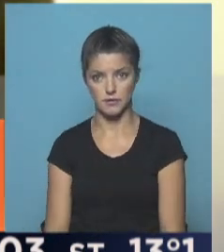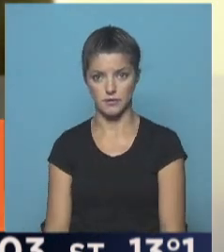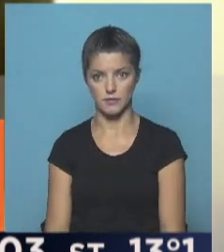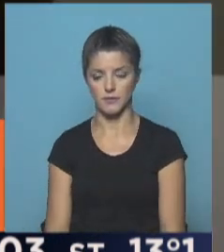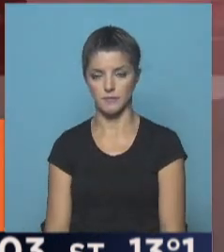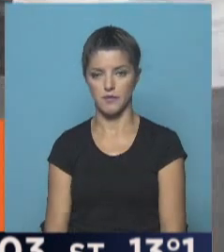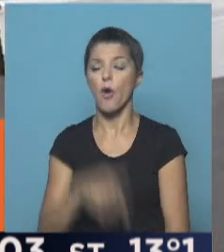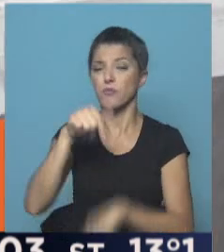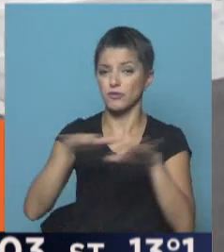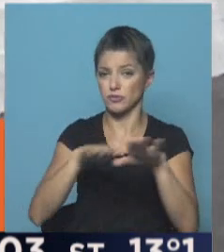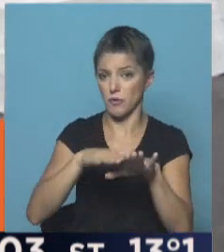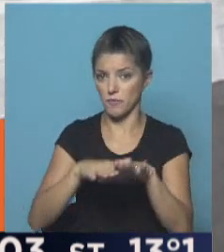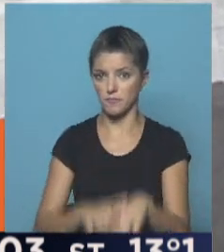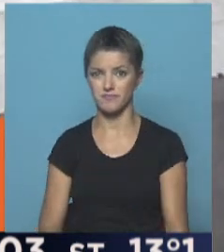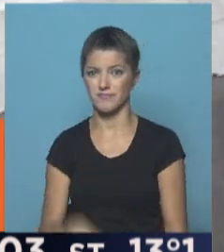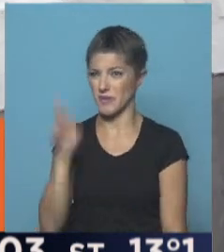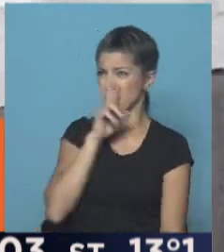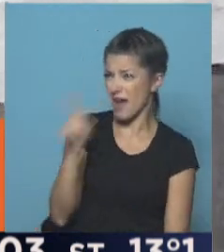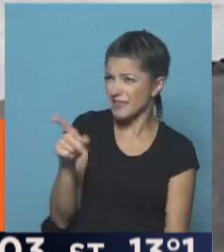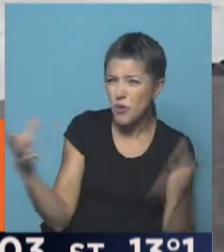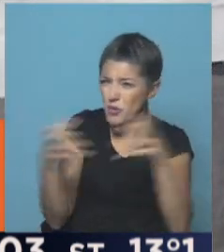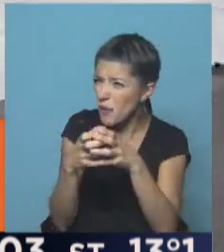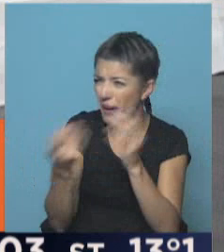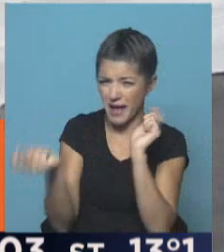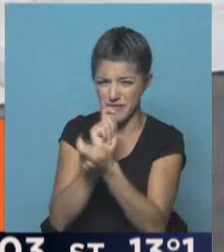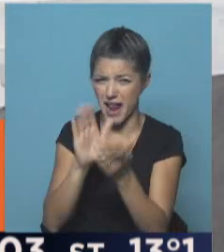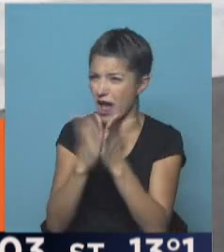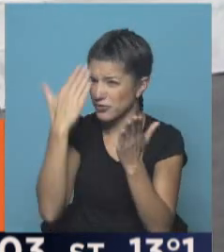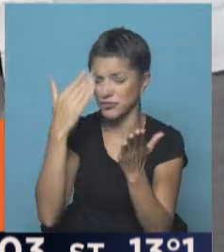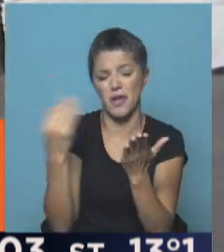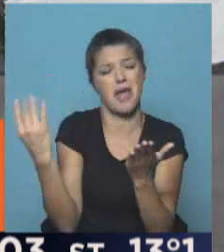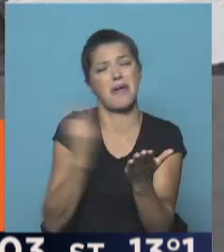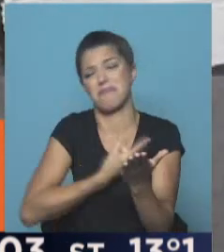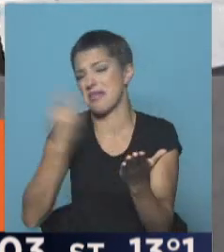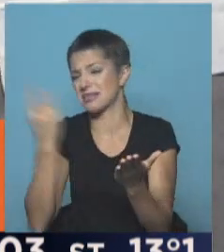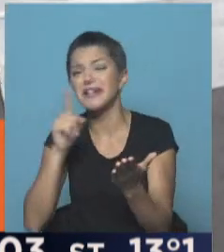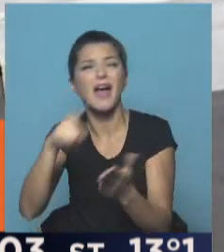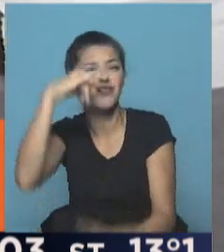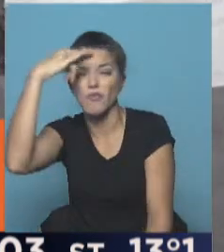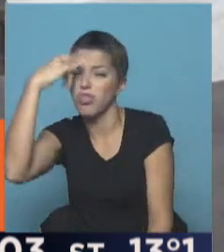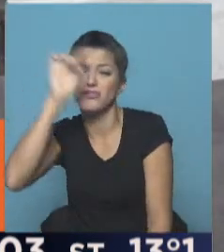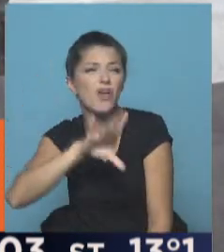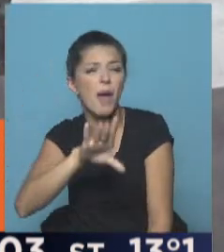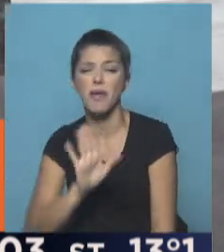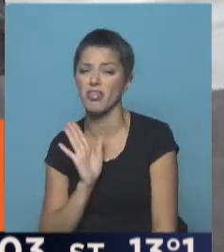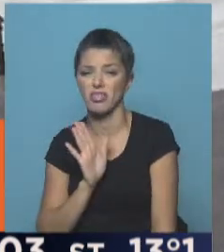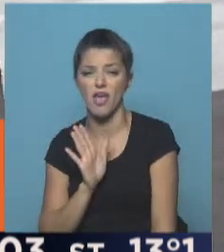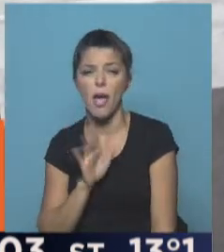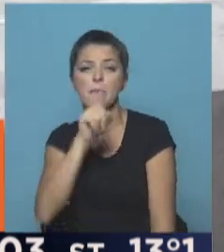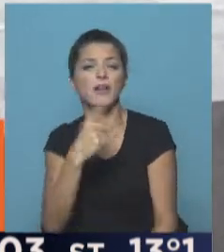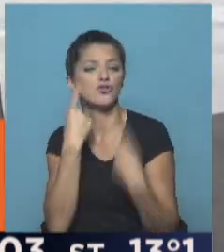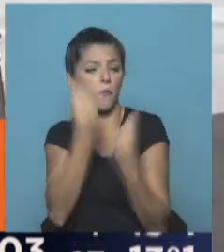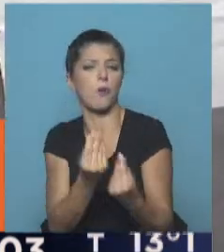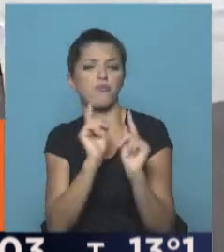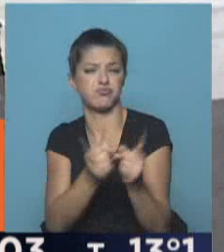del país. No, la constituyente para nada, eso es un fraude, eso es una cosa que estos están inventando para ellos permanecer más